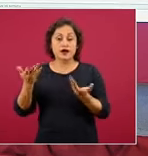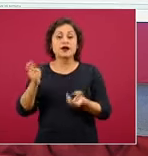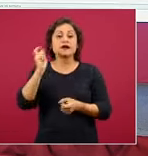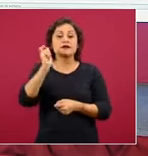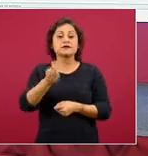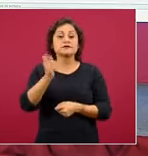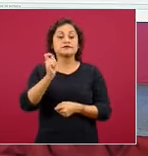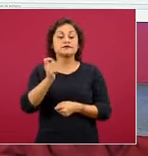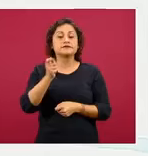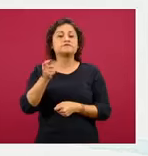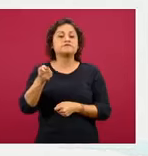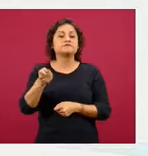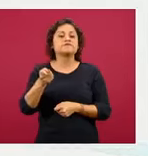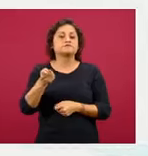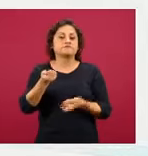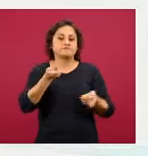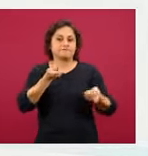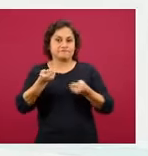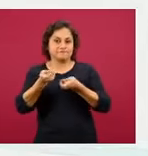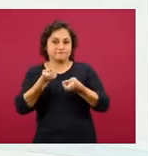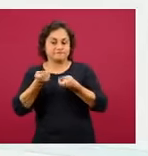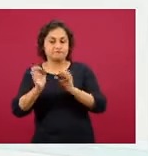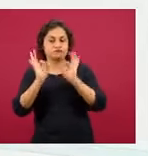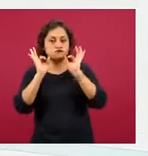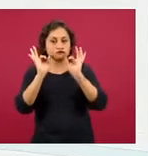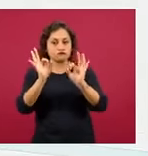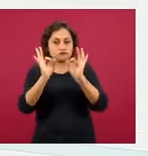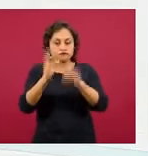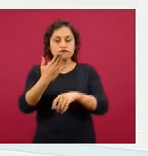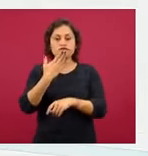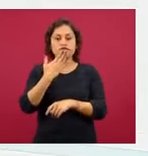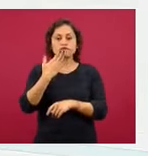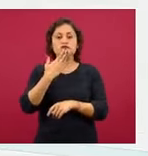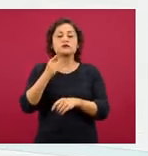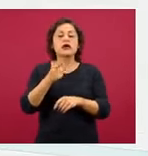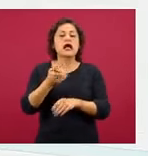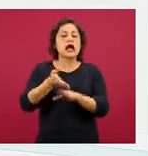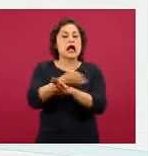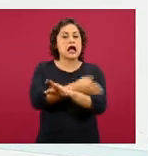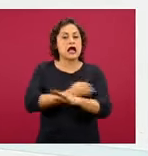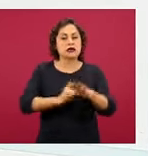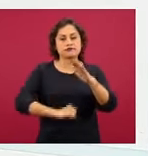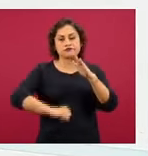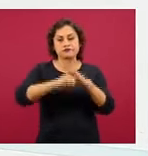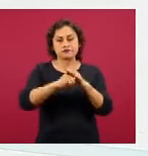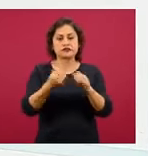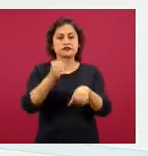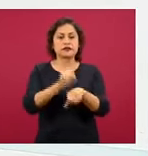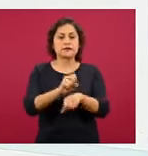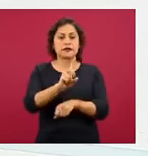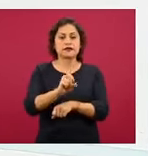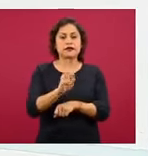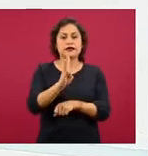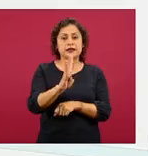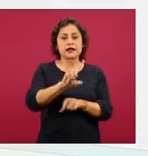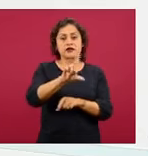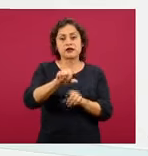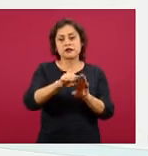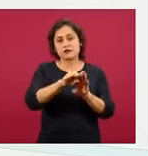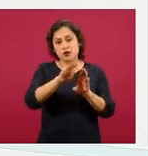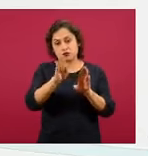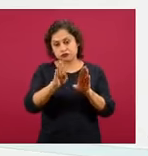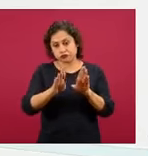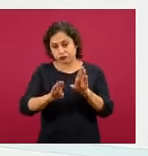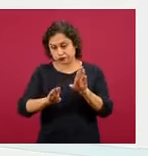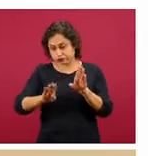un manejo también exitoso de la epidemia, hubo un ascenso hasta la semana 34 y a partir de la semana 34